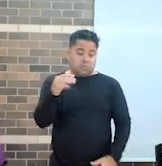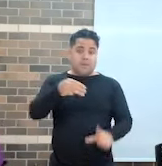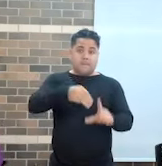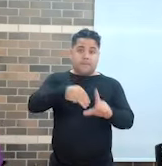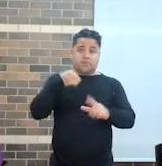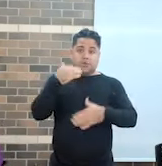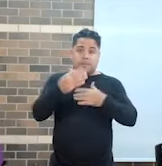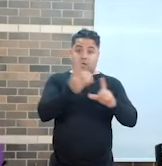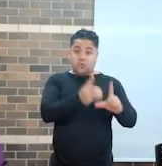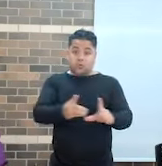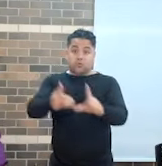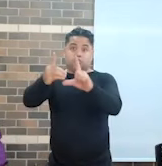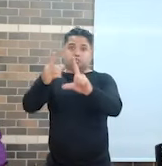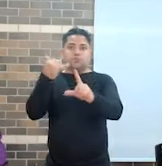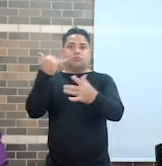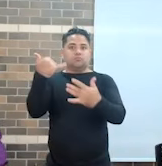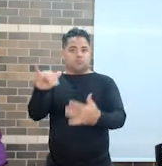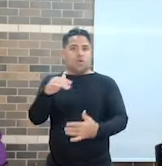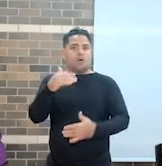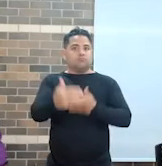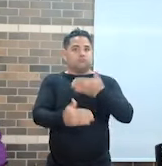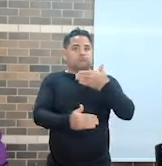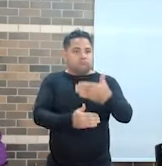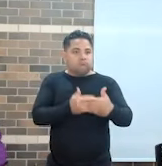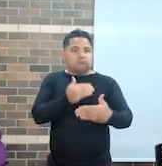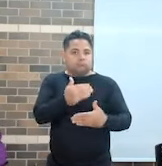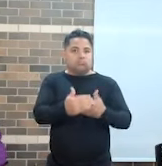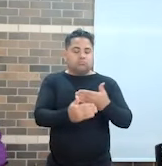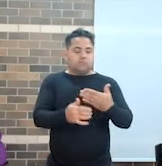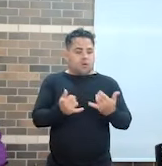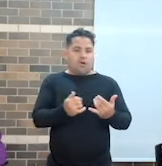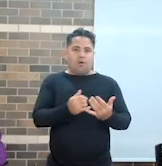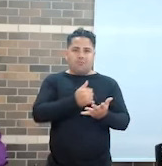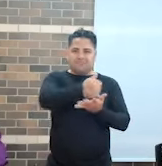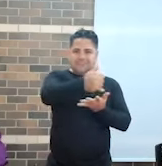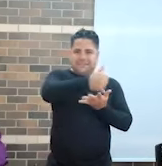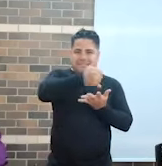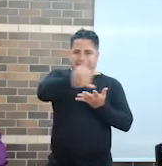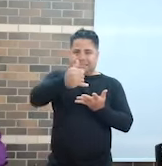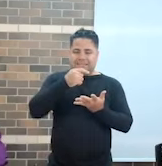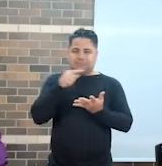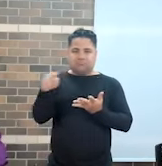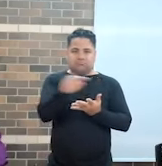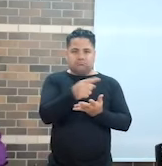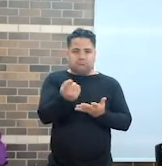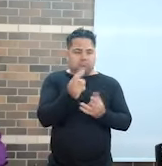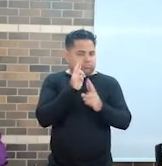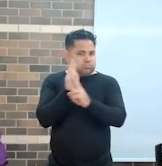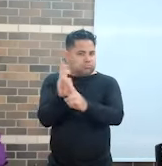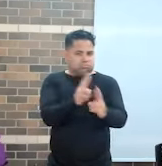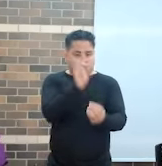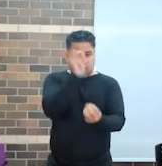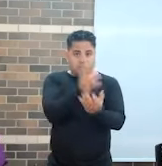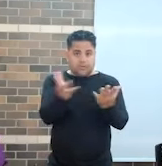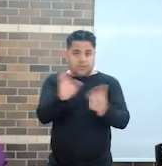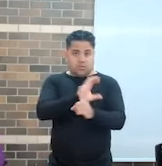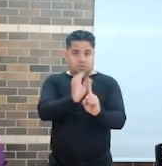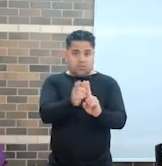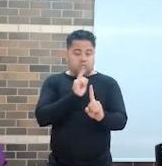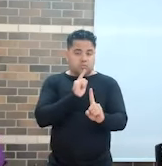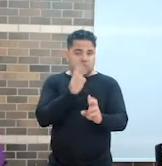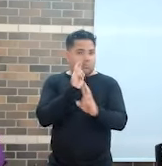y doctorado también que está, que van en estas líneas en reconocimiento de diversidad cultural,